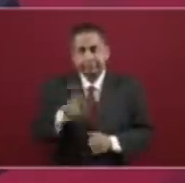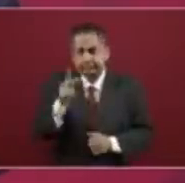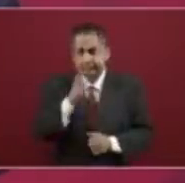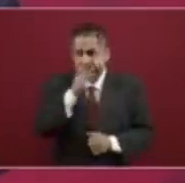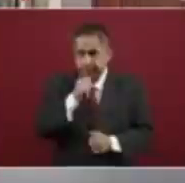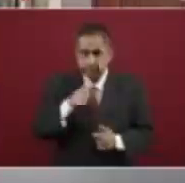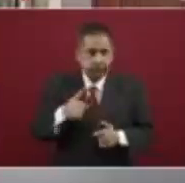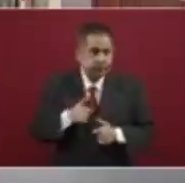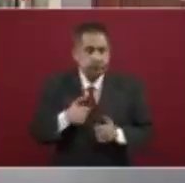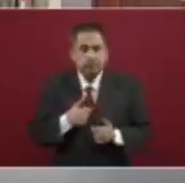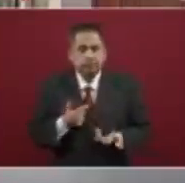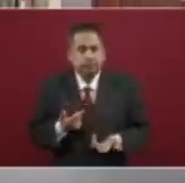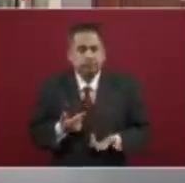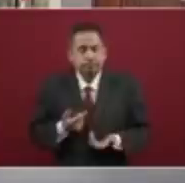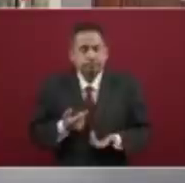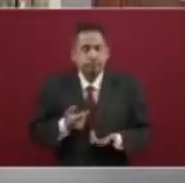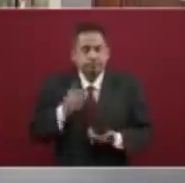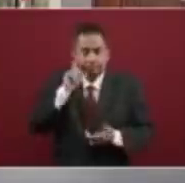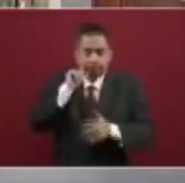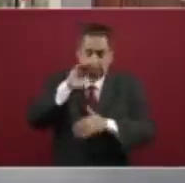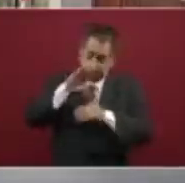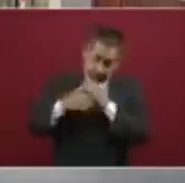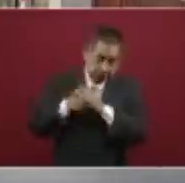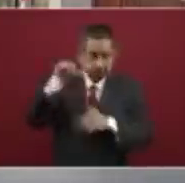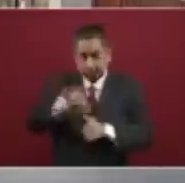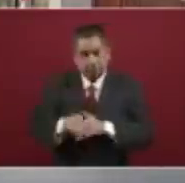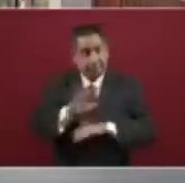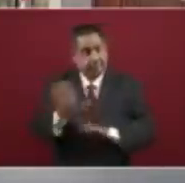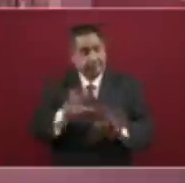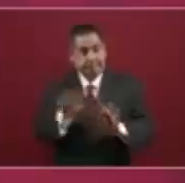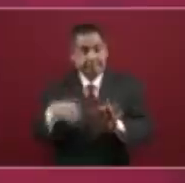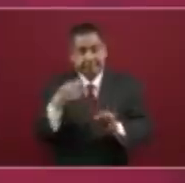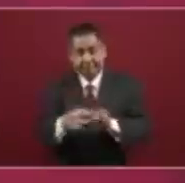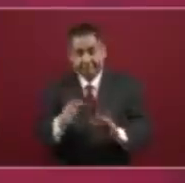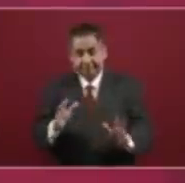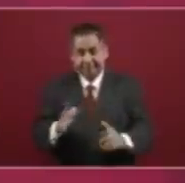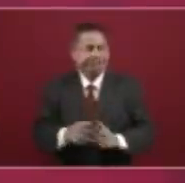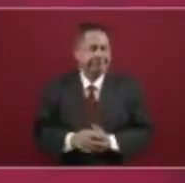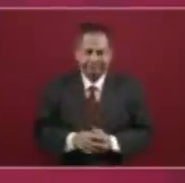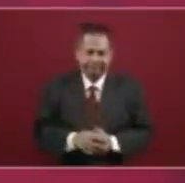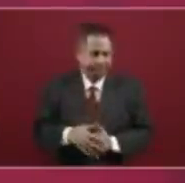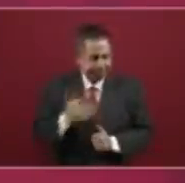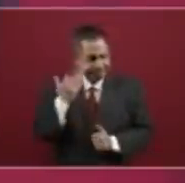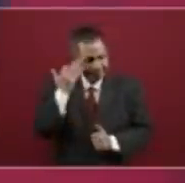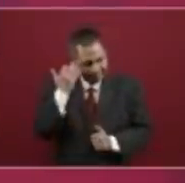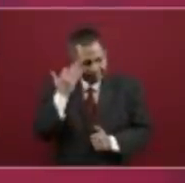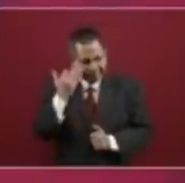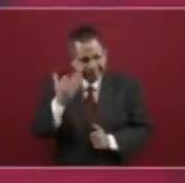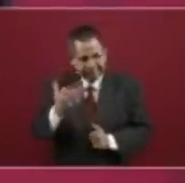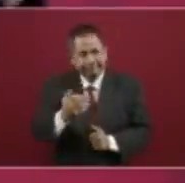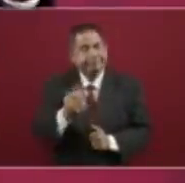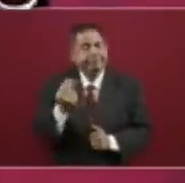puedo hacerlo de la noche a la mañana, porque va a implicar